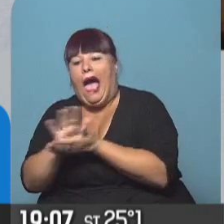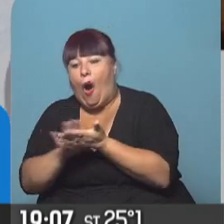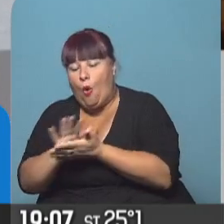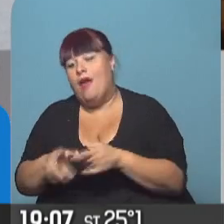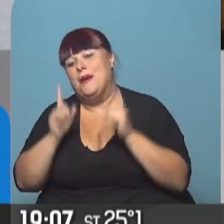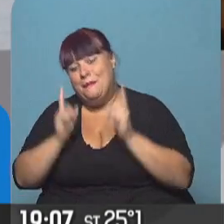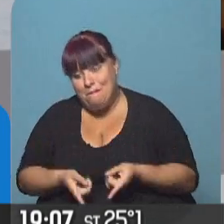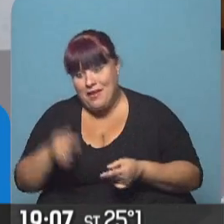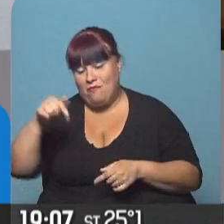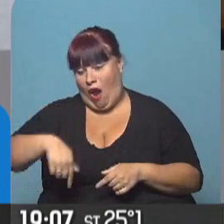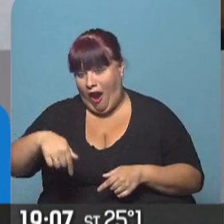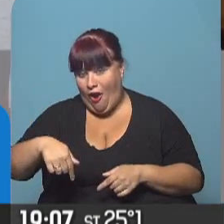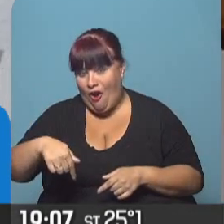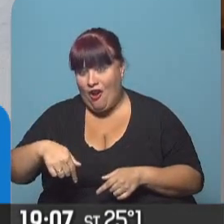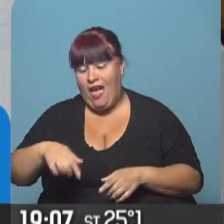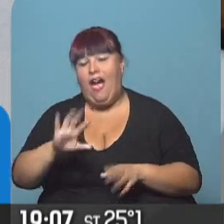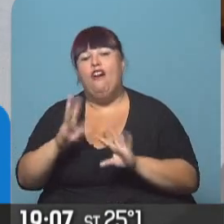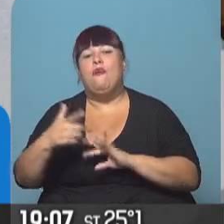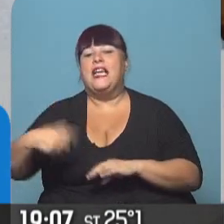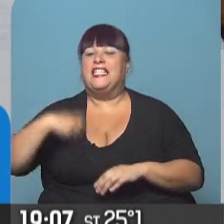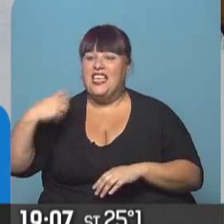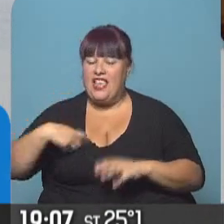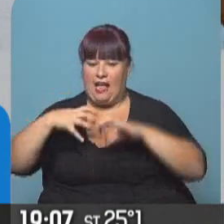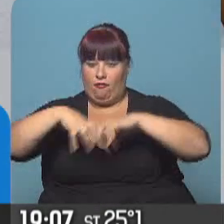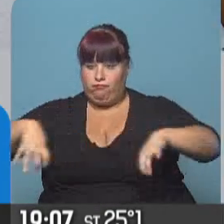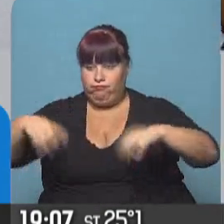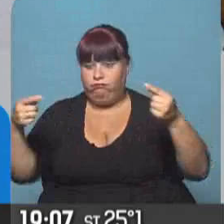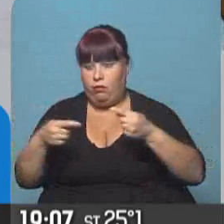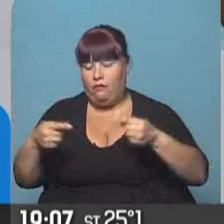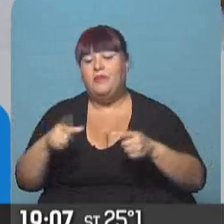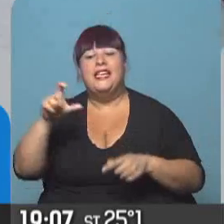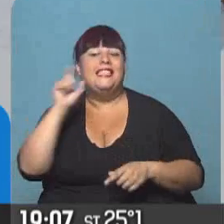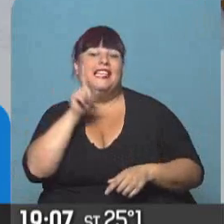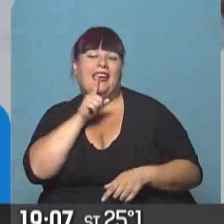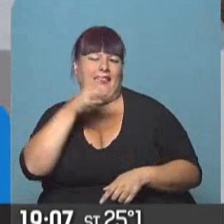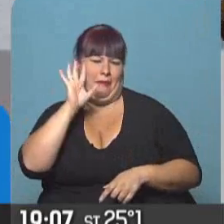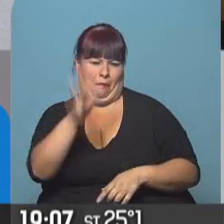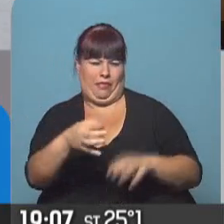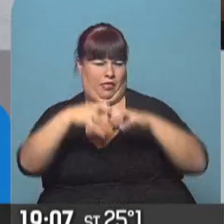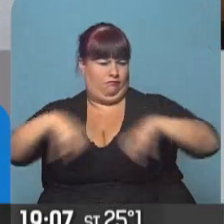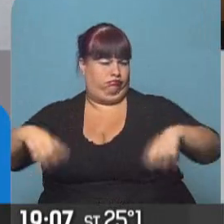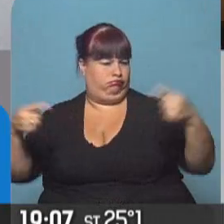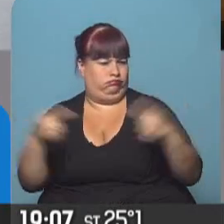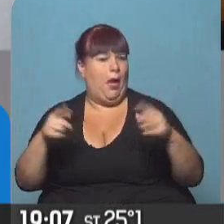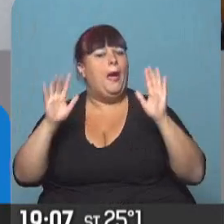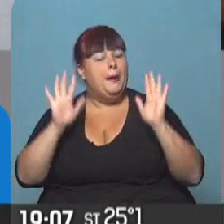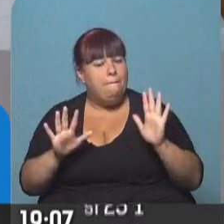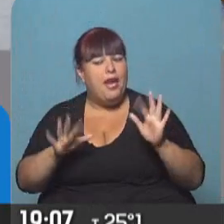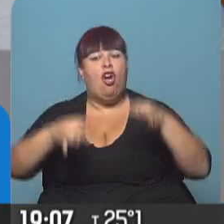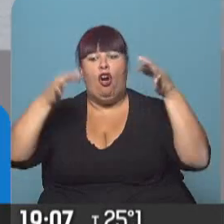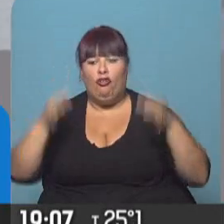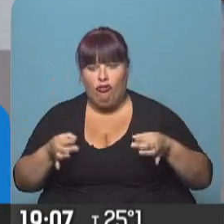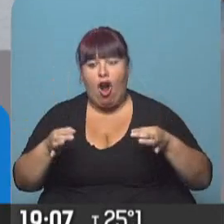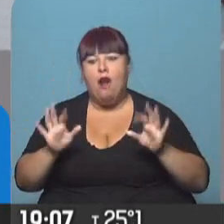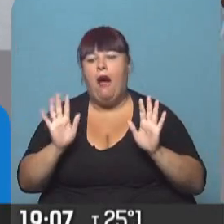es justamente la que tenemos hoy. Un sindicalismo dividido, una CGT claramente fracturada, pero que en lo formal todavía